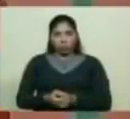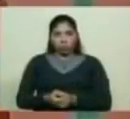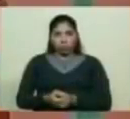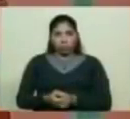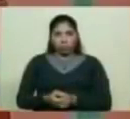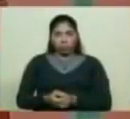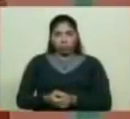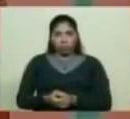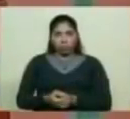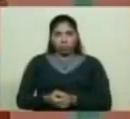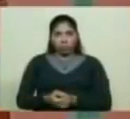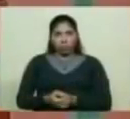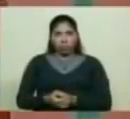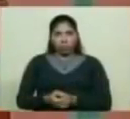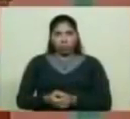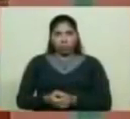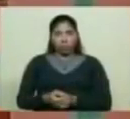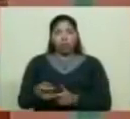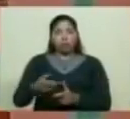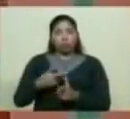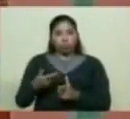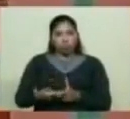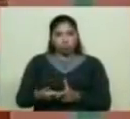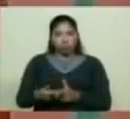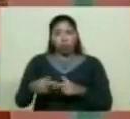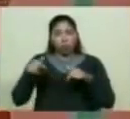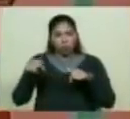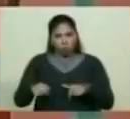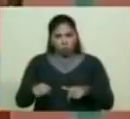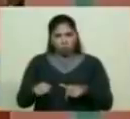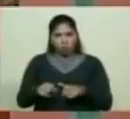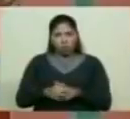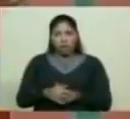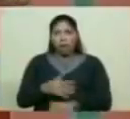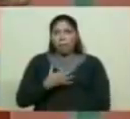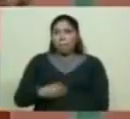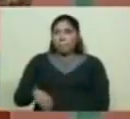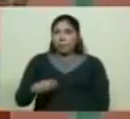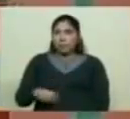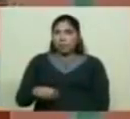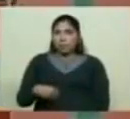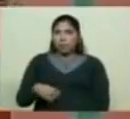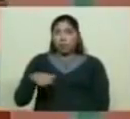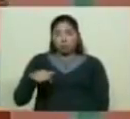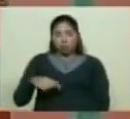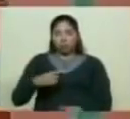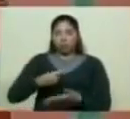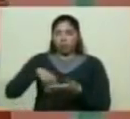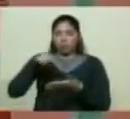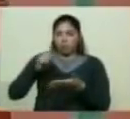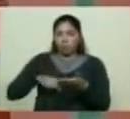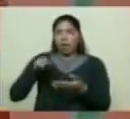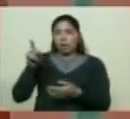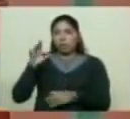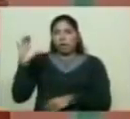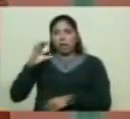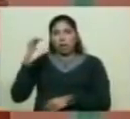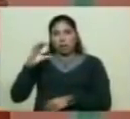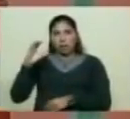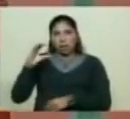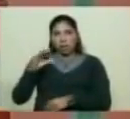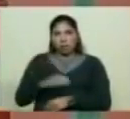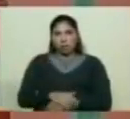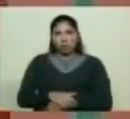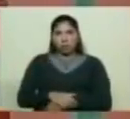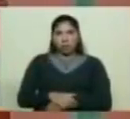orinoco por eso hoy el presidente va a firmar entre decreto en caracas me pidió que hiciera